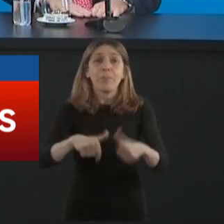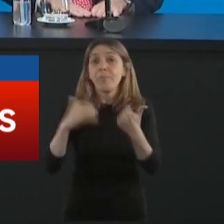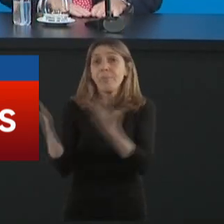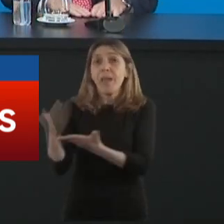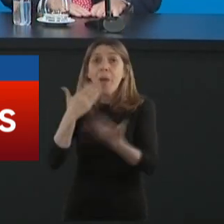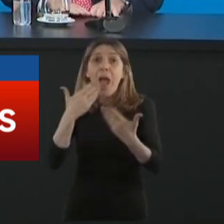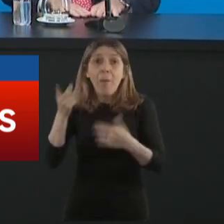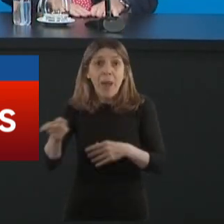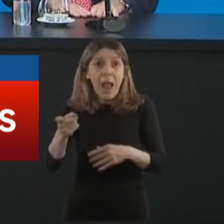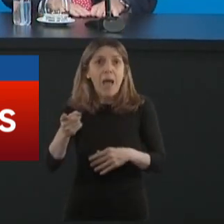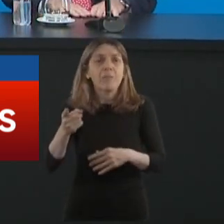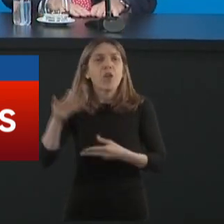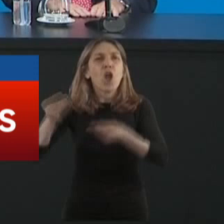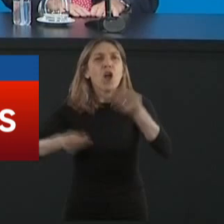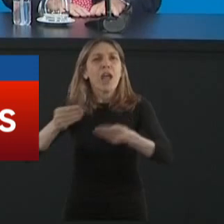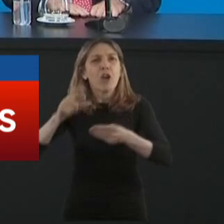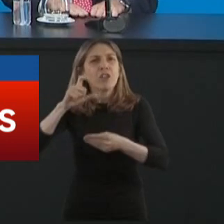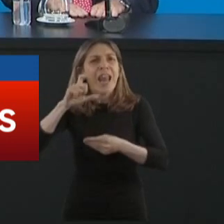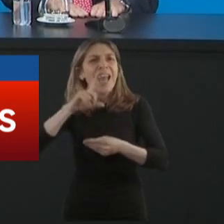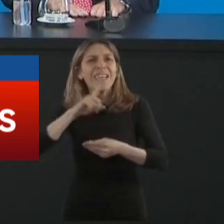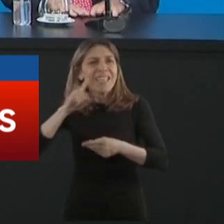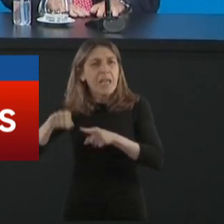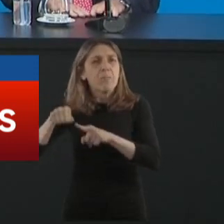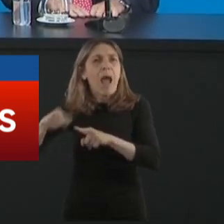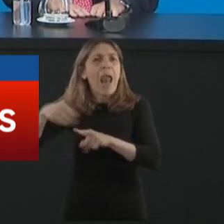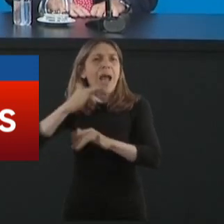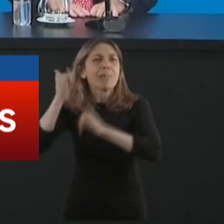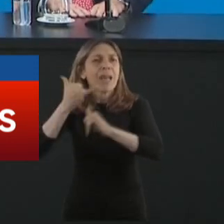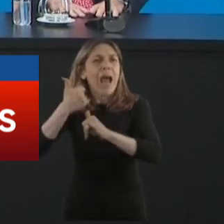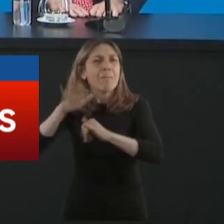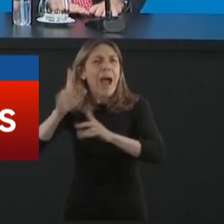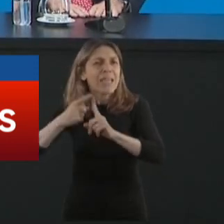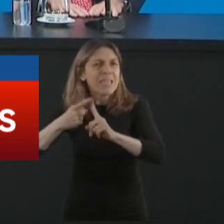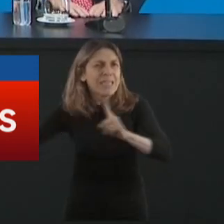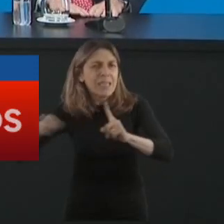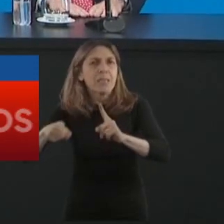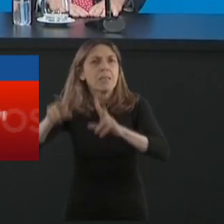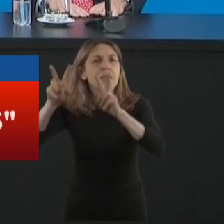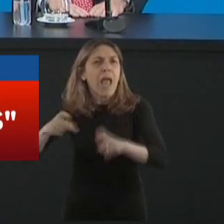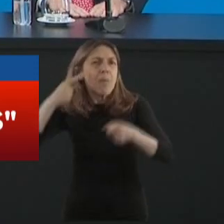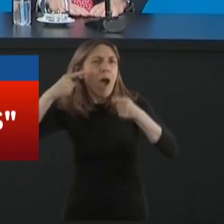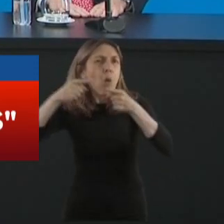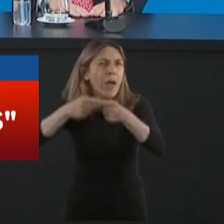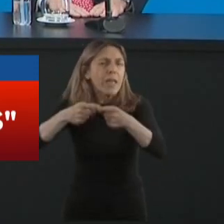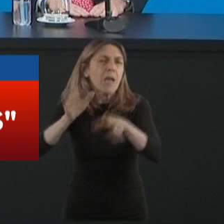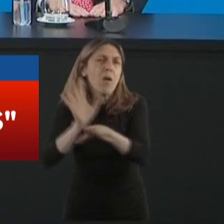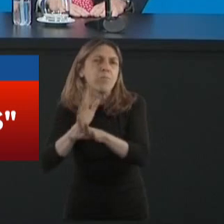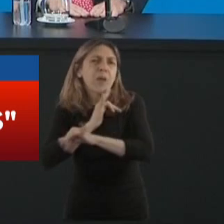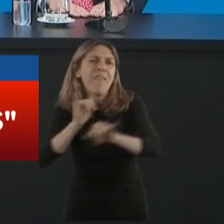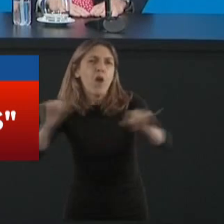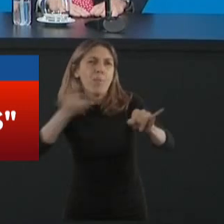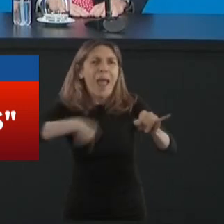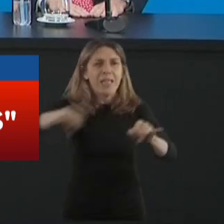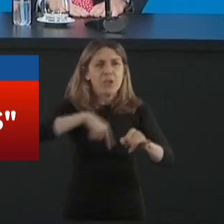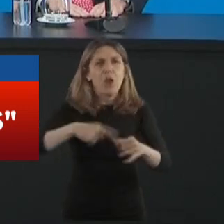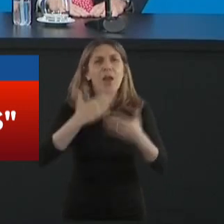la palabra al contador Feletti para que amplíe la mirada y comparta la información que